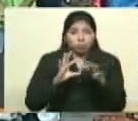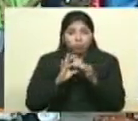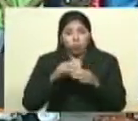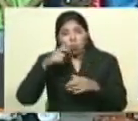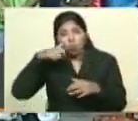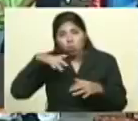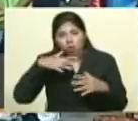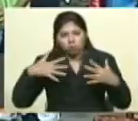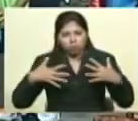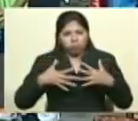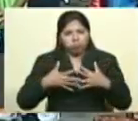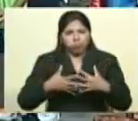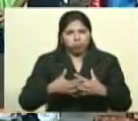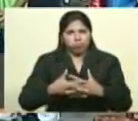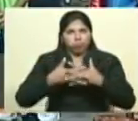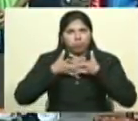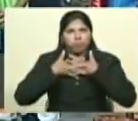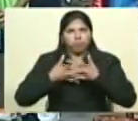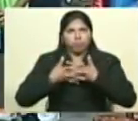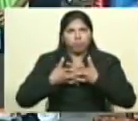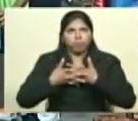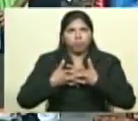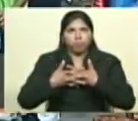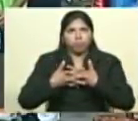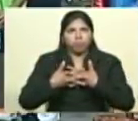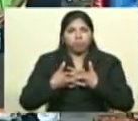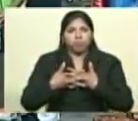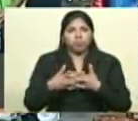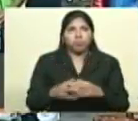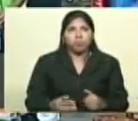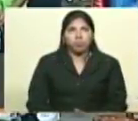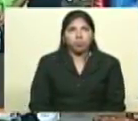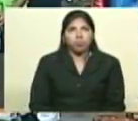pueblo y su Fuerza Armada Nacional Bolivariana. Unidos,